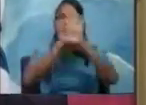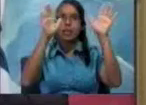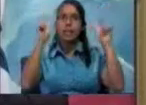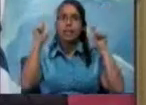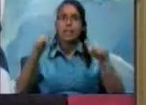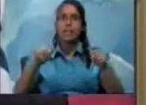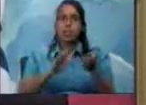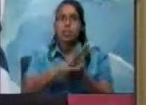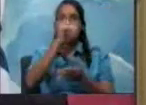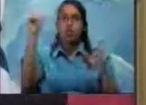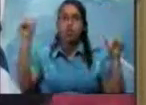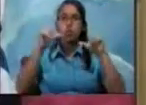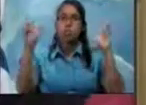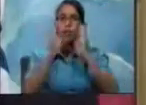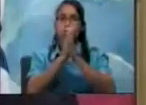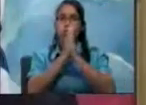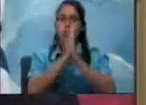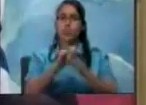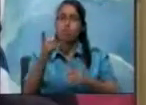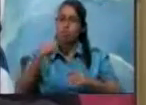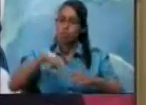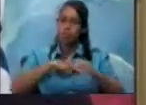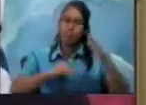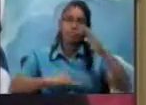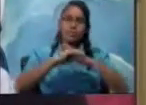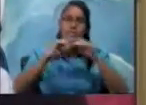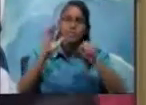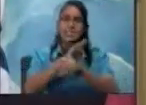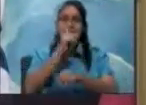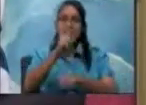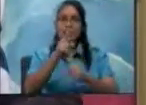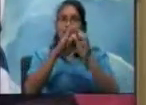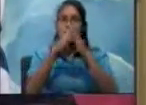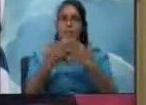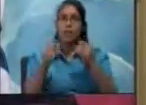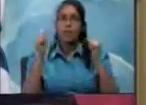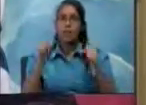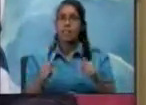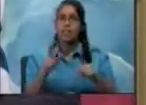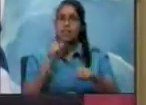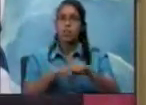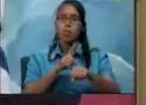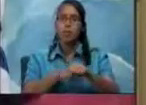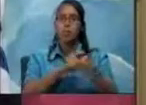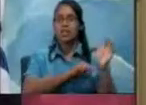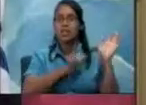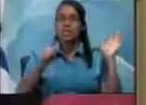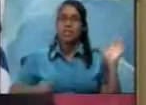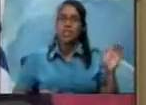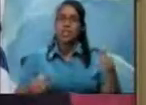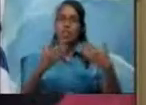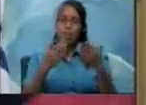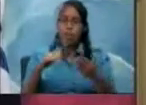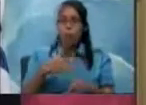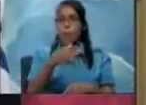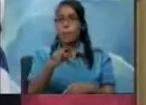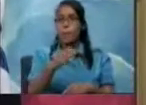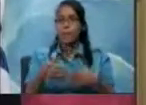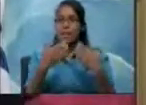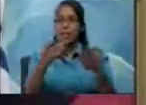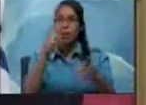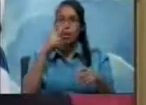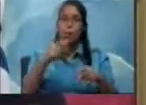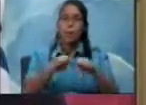este glorioso matutino nos nutrimos de esa palabra en esta ocasión el señor les daba un pez y les daba un